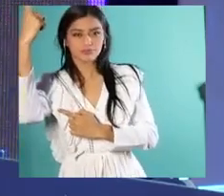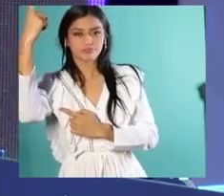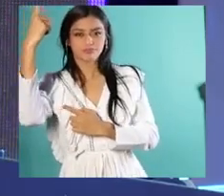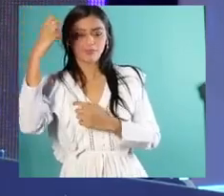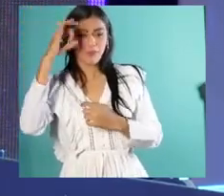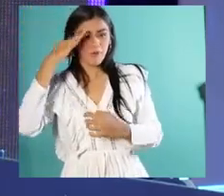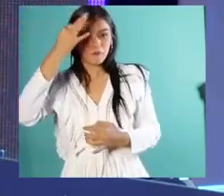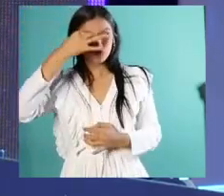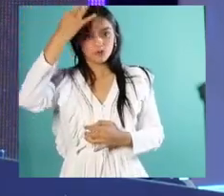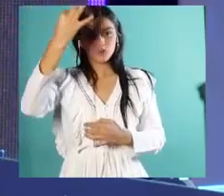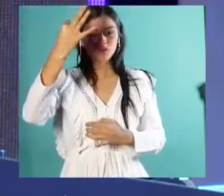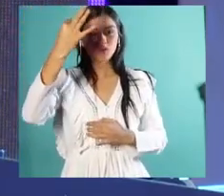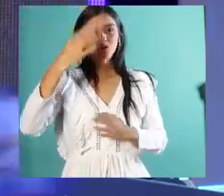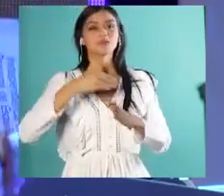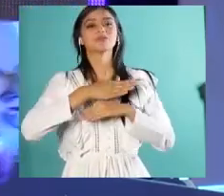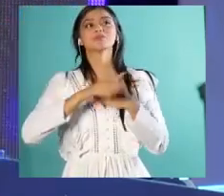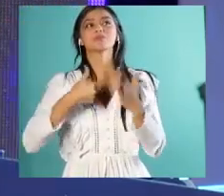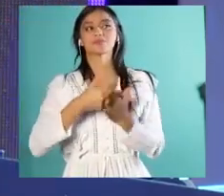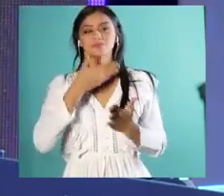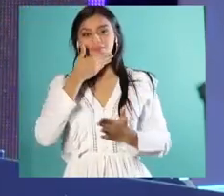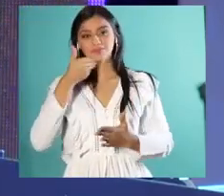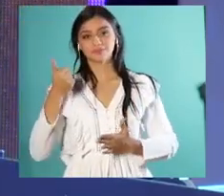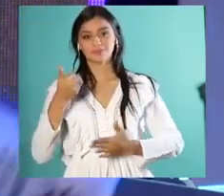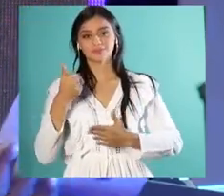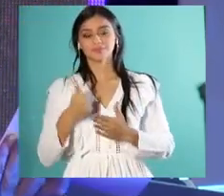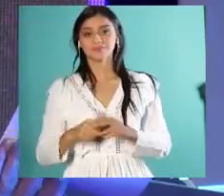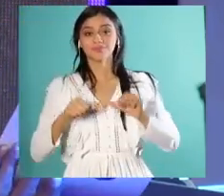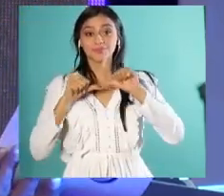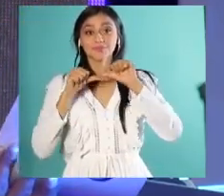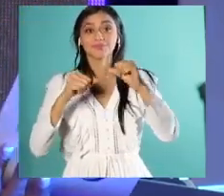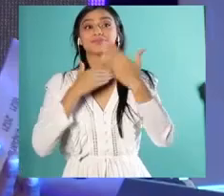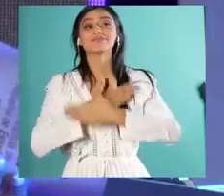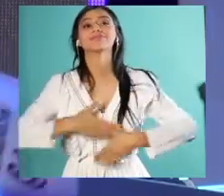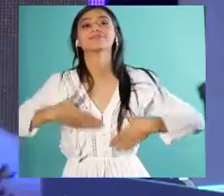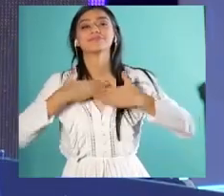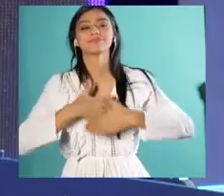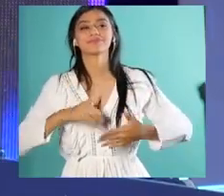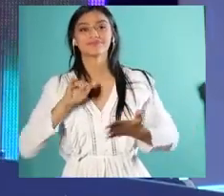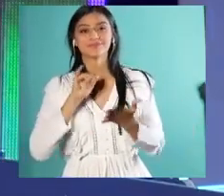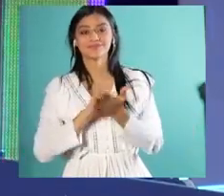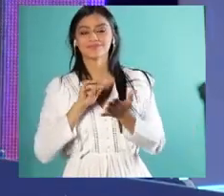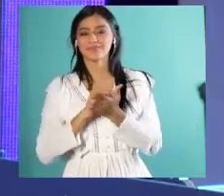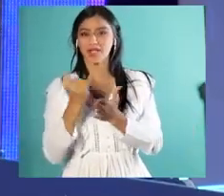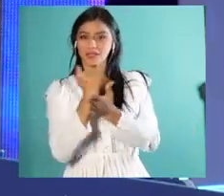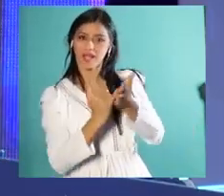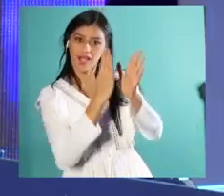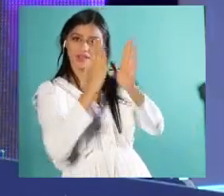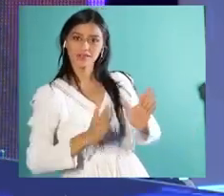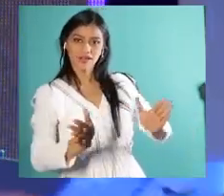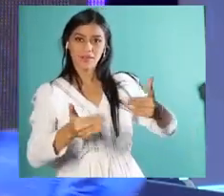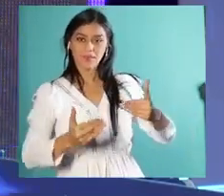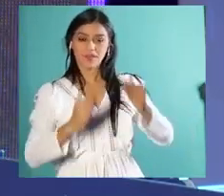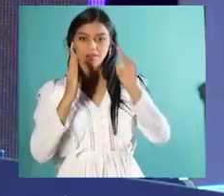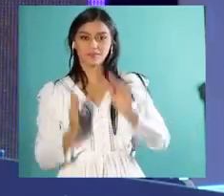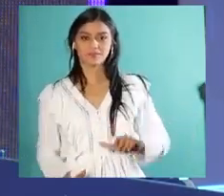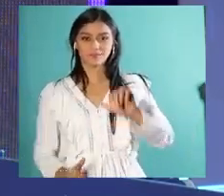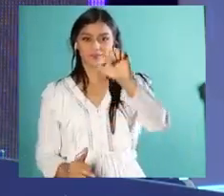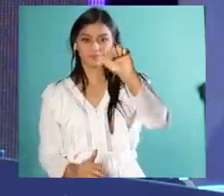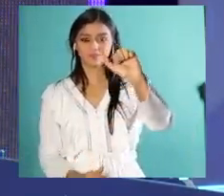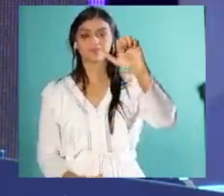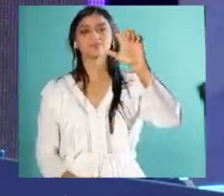el futuro, todo es mejor. Sigamos disfrutando de este gran artista panameño, Alejandro La